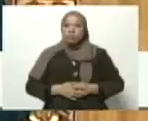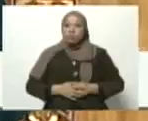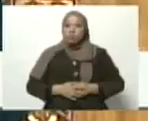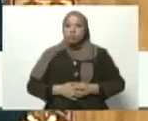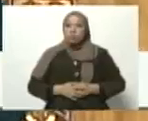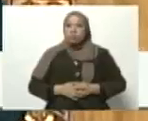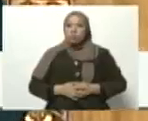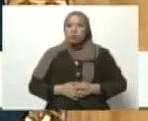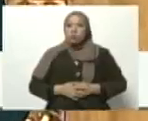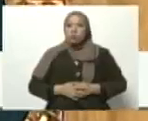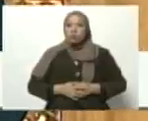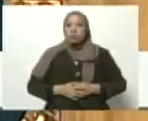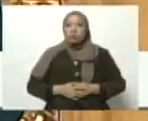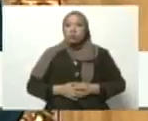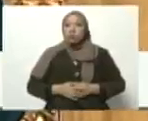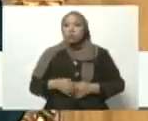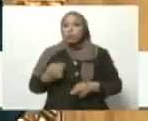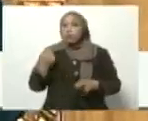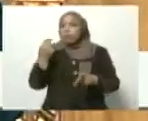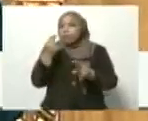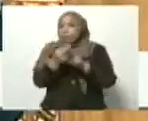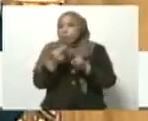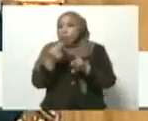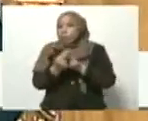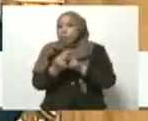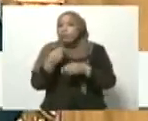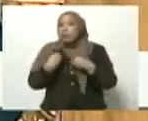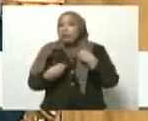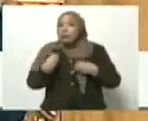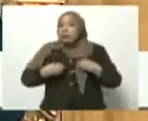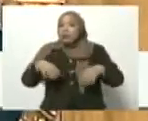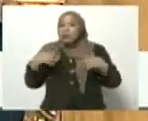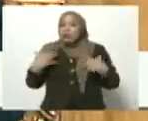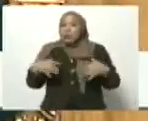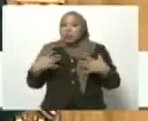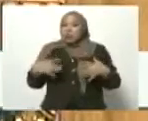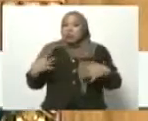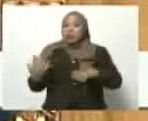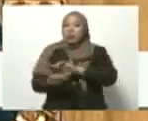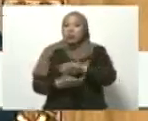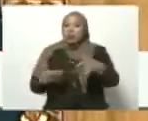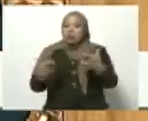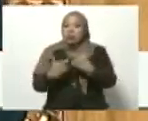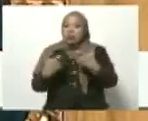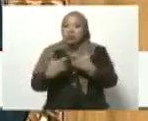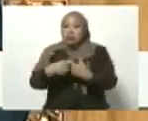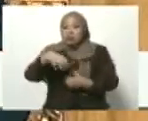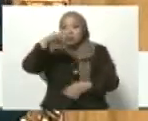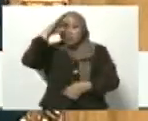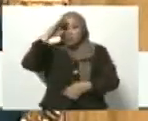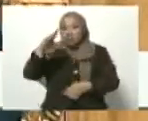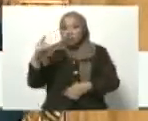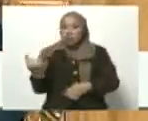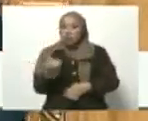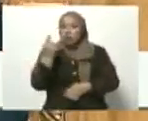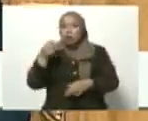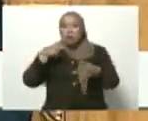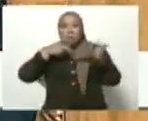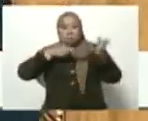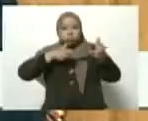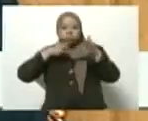Le digo, la situación es tan grave que si esta operación militar se frenara esta noche, hoy, y no hubiera un disparo